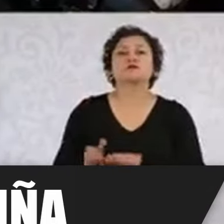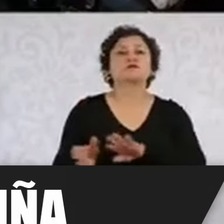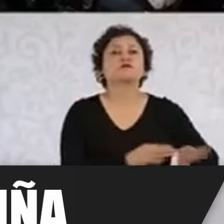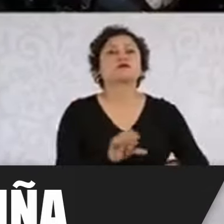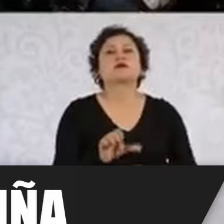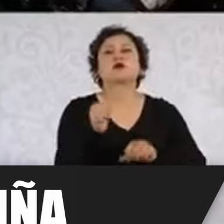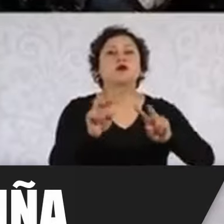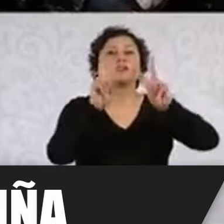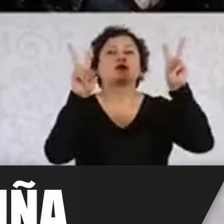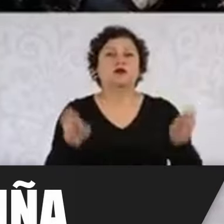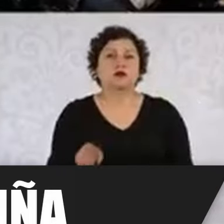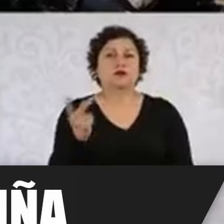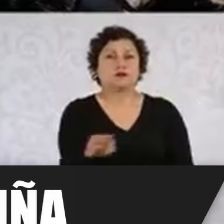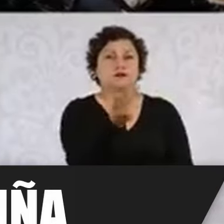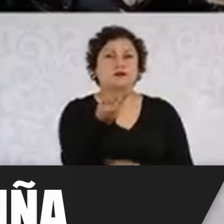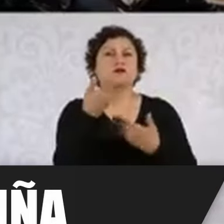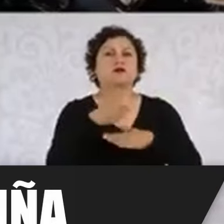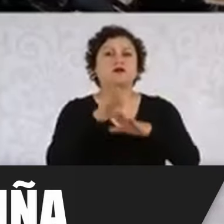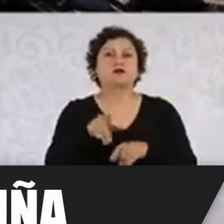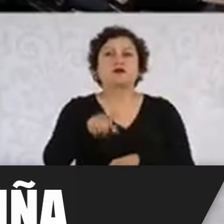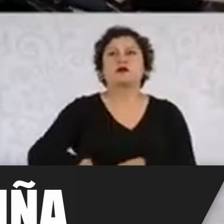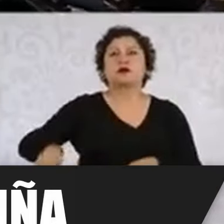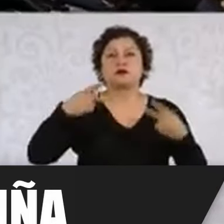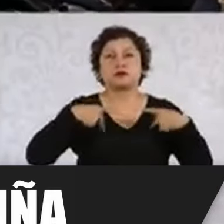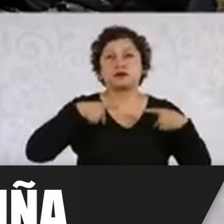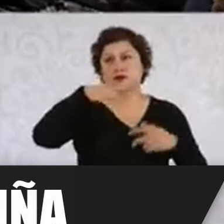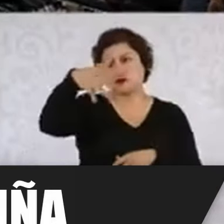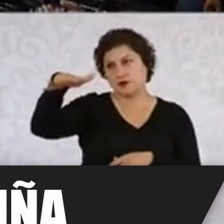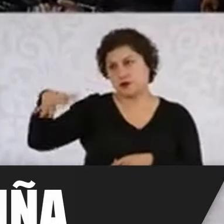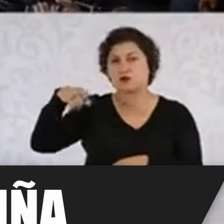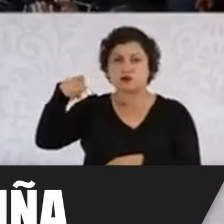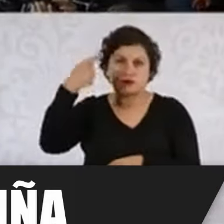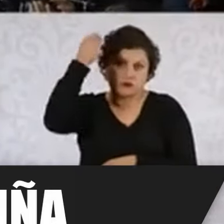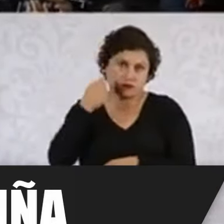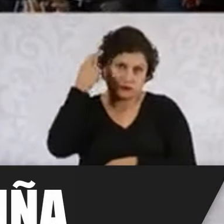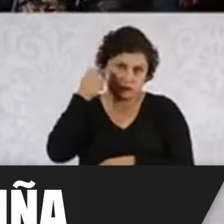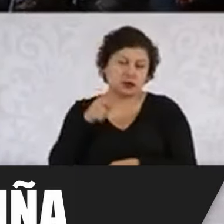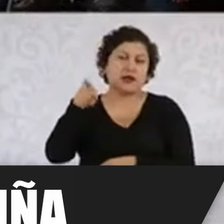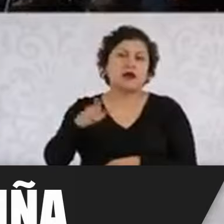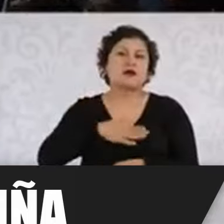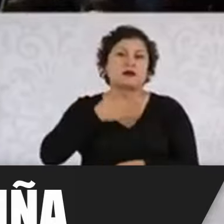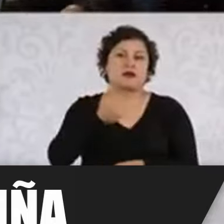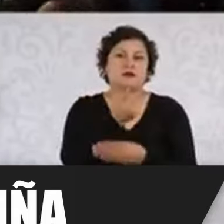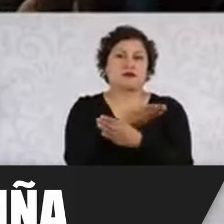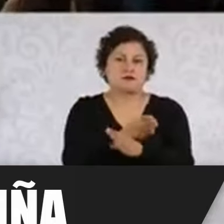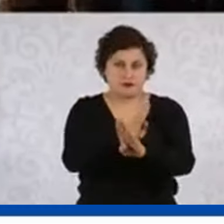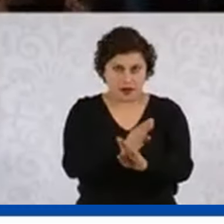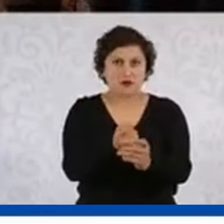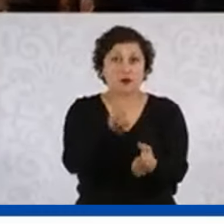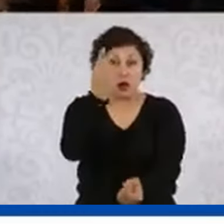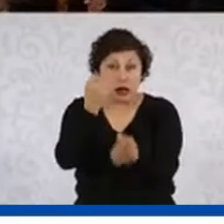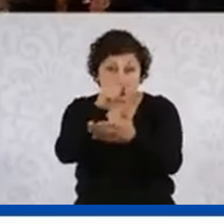hay quejas de sobre todo adultos mayores que cobran su pensión del bienestar en algunos bancos, en algunas sucursales del Banco